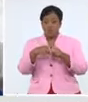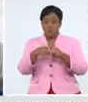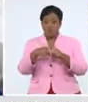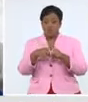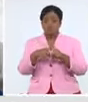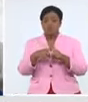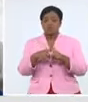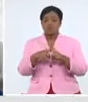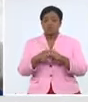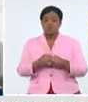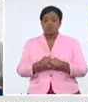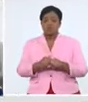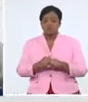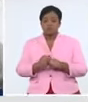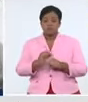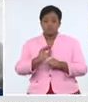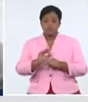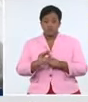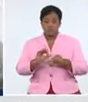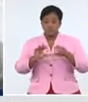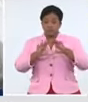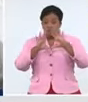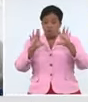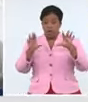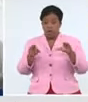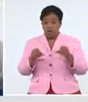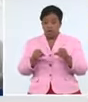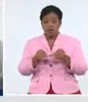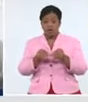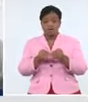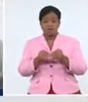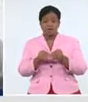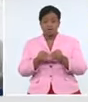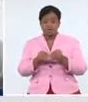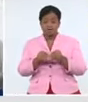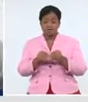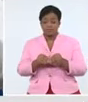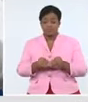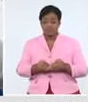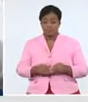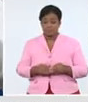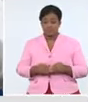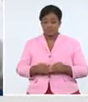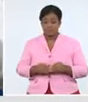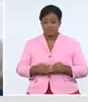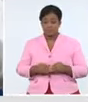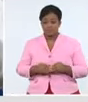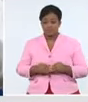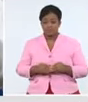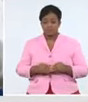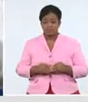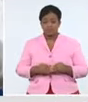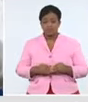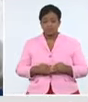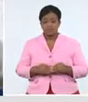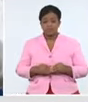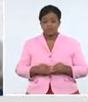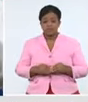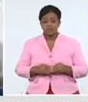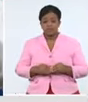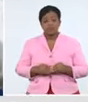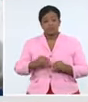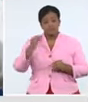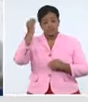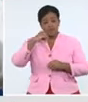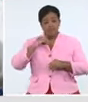hemos diagnosticado en nuestro país a través de toda la pandemia, más de 1 año y